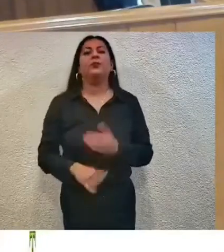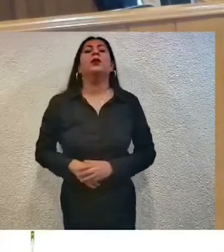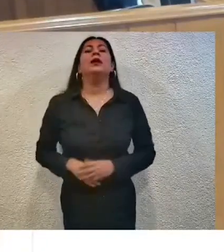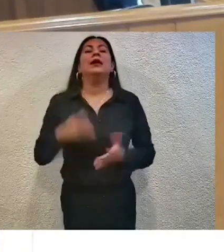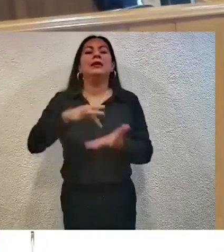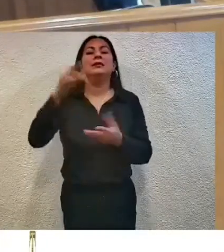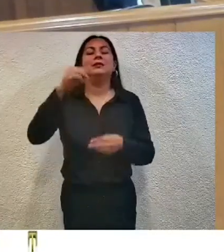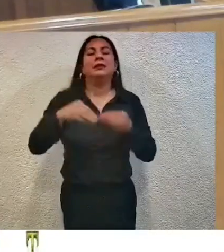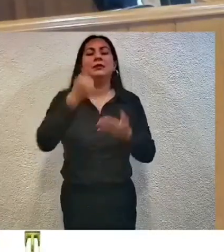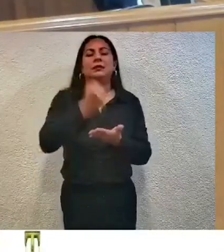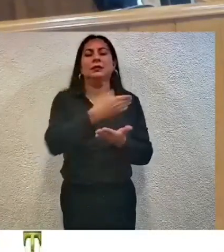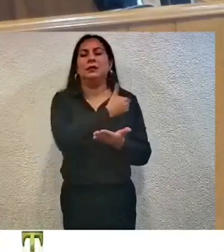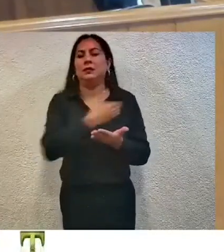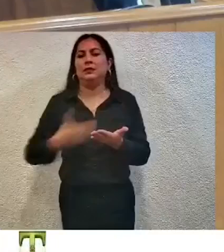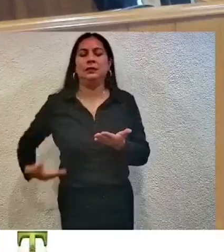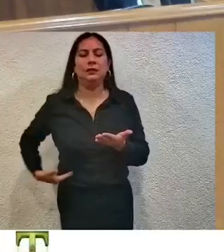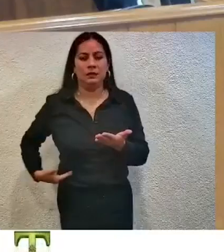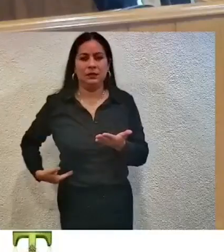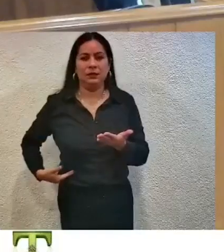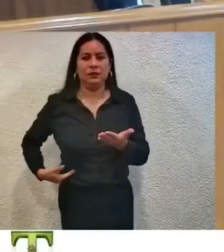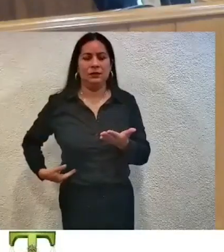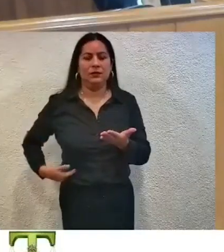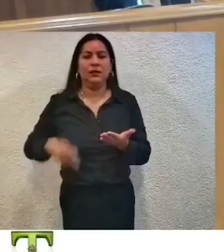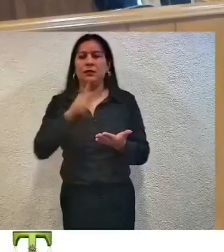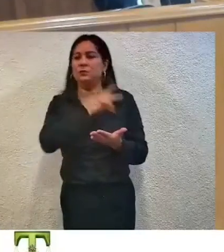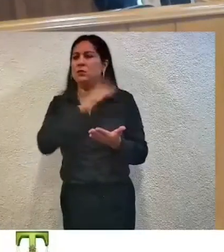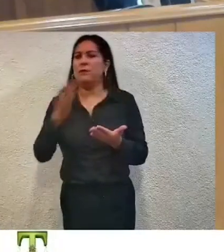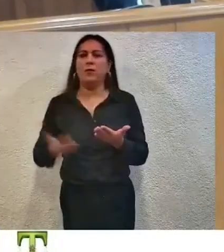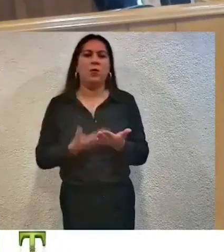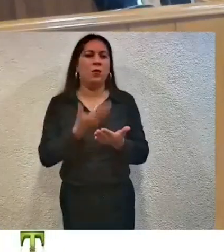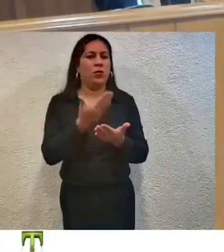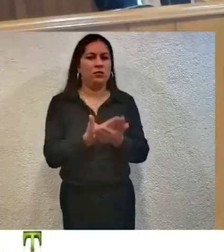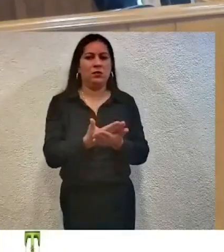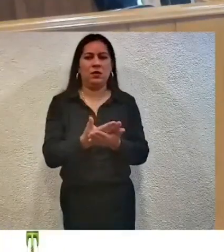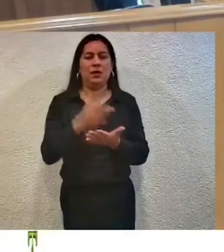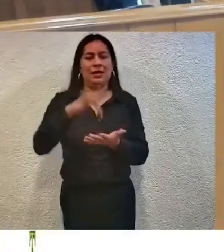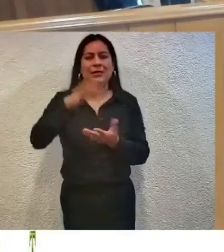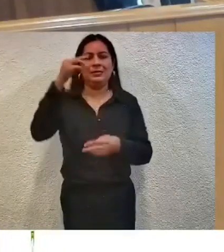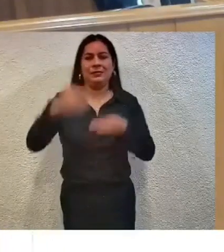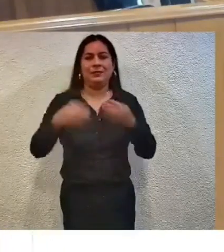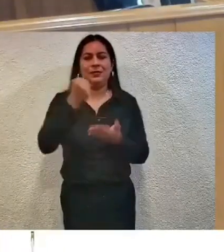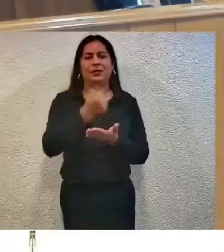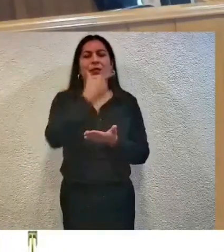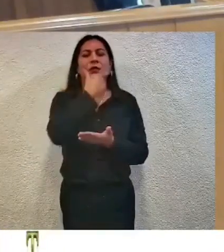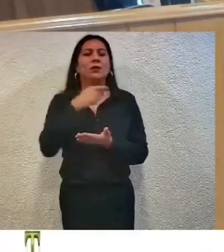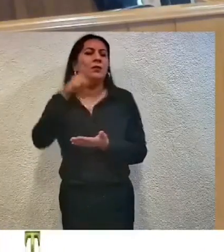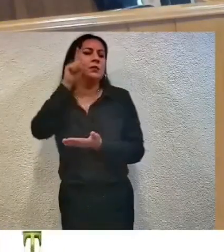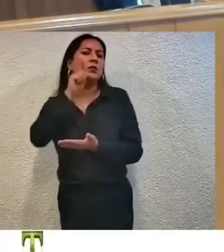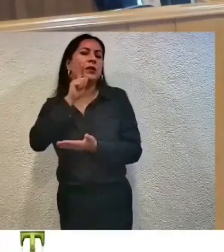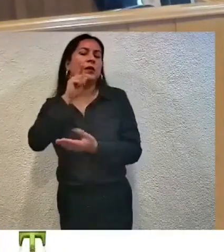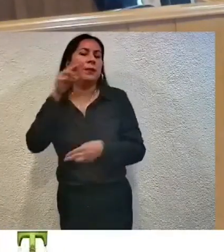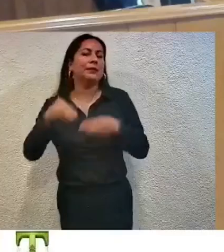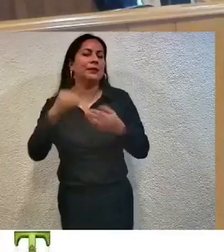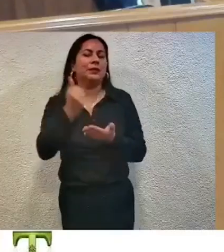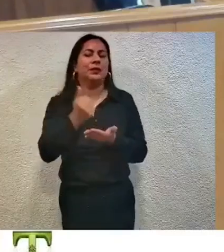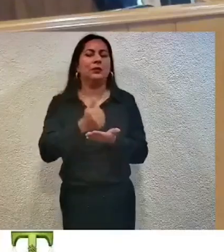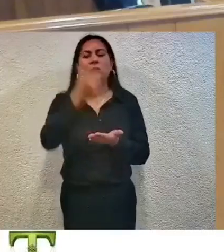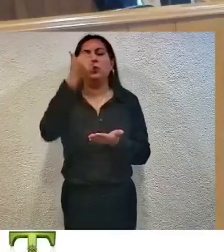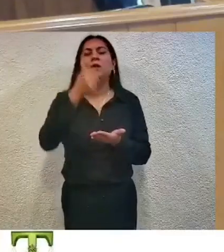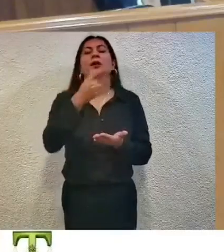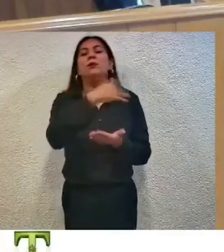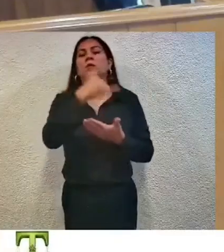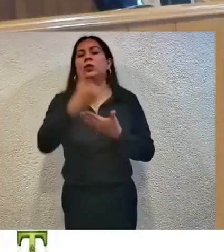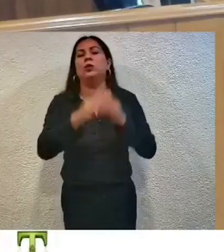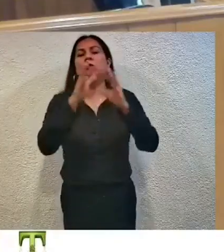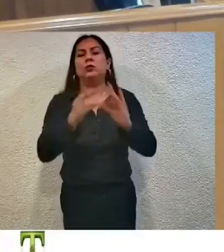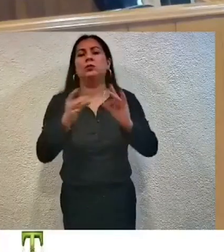Brito. A favor del proyecto. Gracias, magistrada. Magistrada ponente Evelyn Rodríguez Chinó. Es proyecto de mi ponencia. Gracias, magistrada. Magistrada